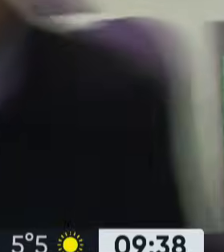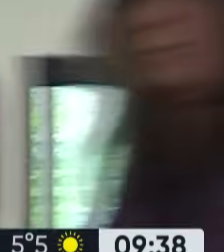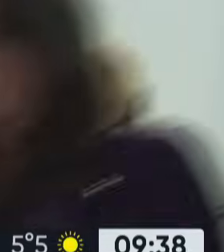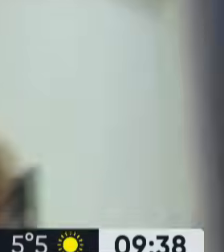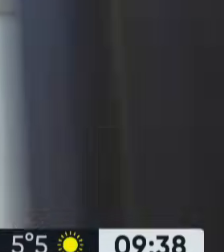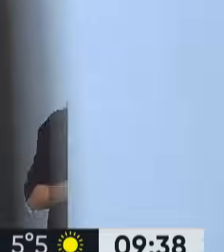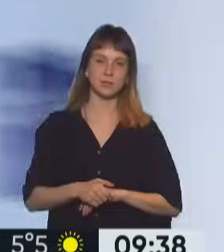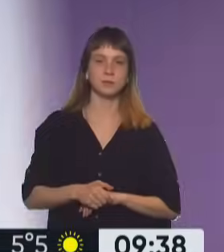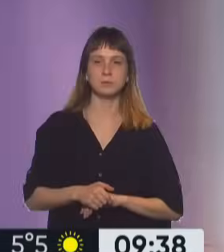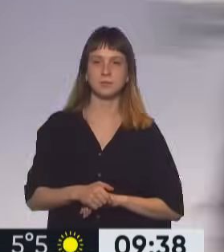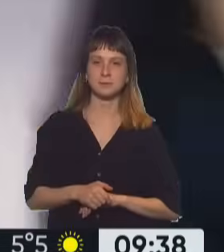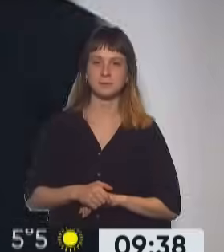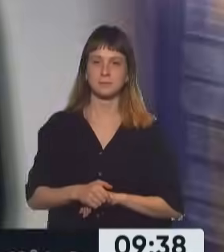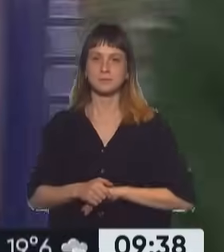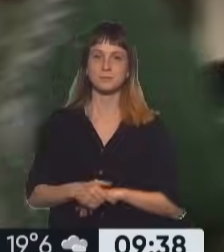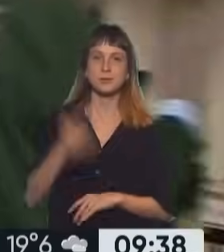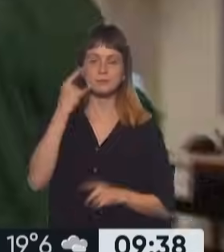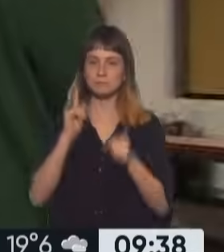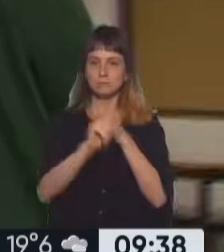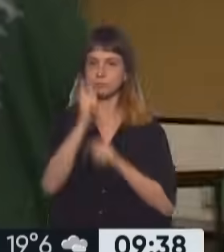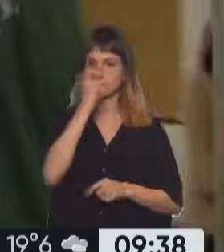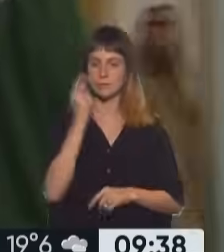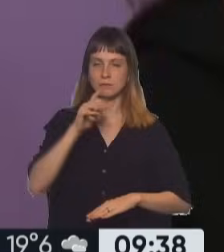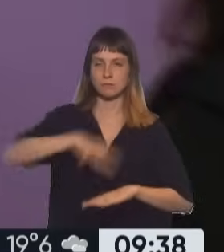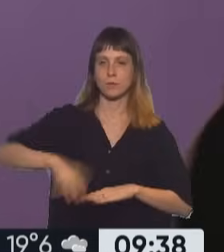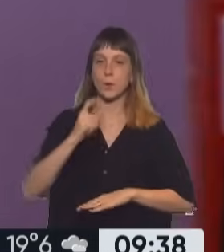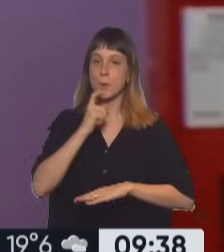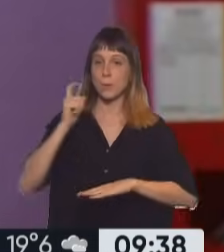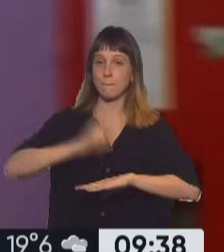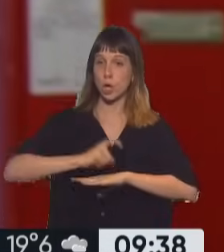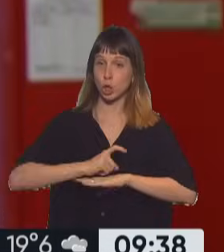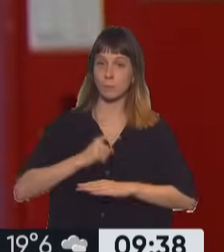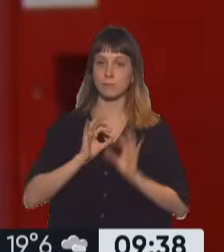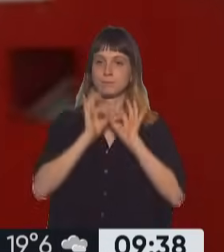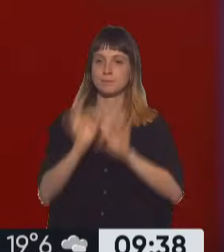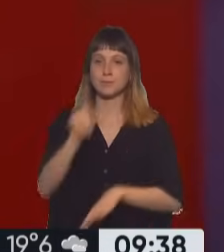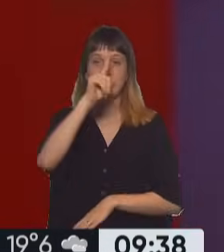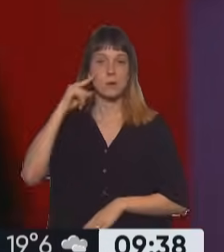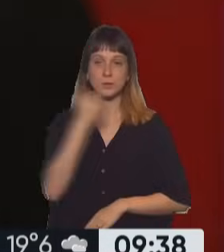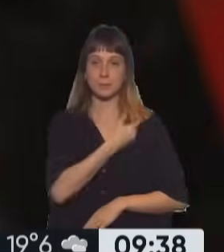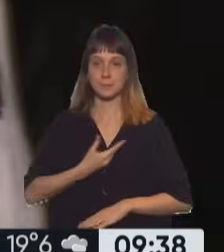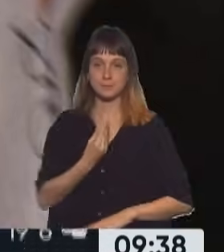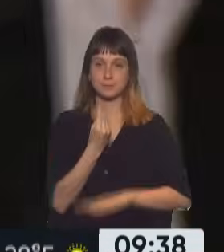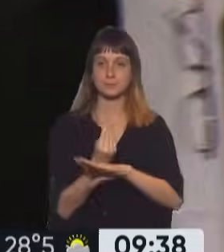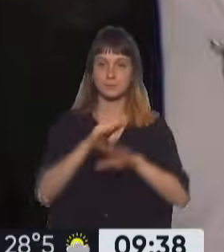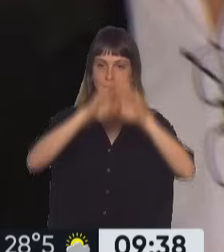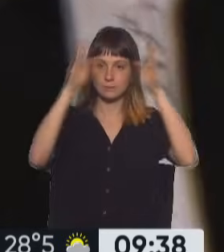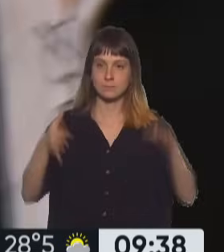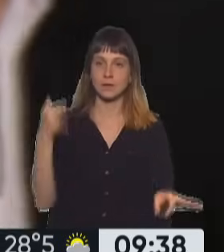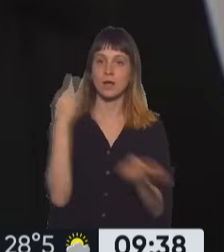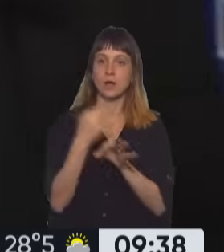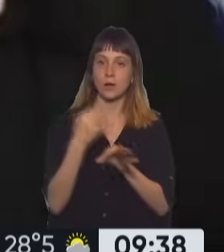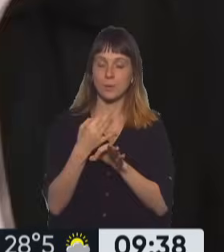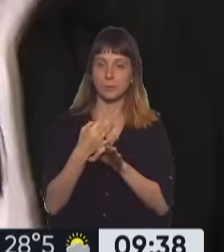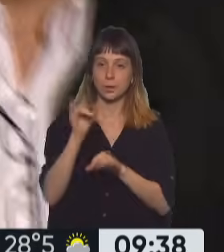Vamos rápidamente allí, a Puerto Madero, la llegada del presidente Alberto Fernández al establecimiento de la